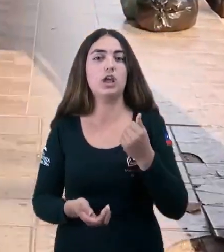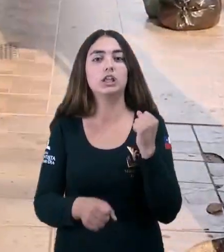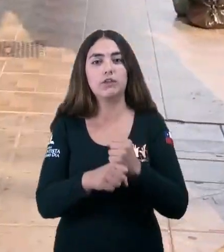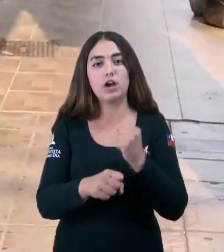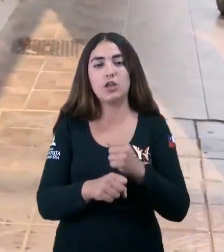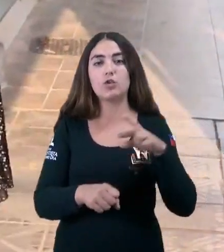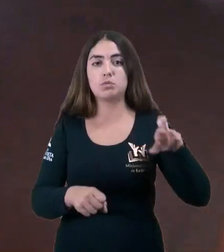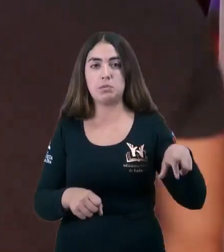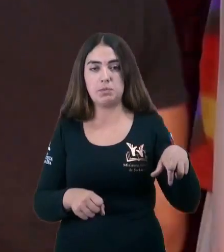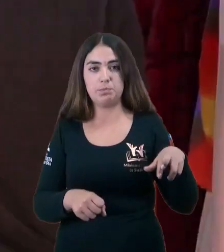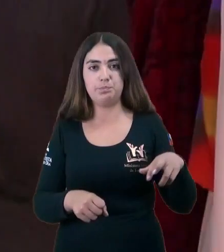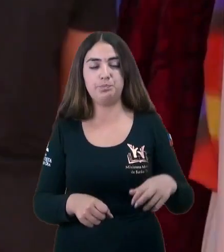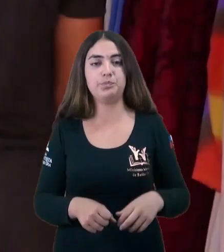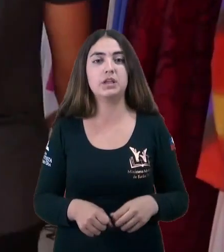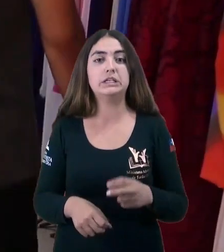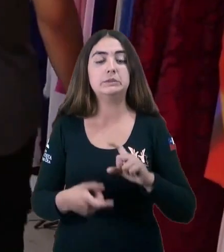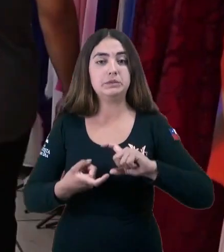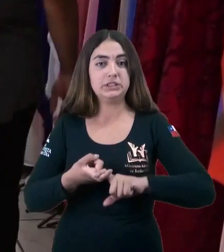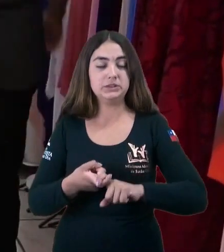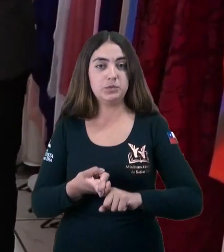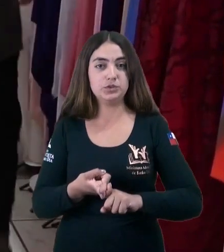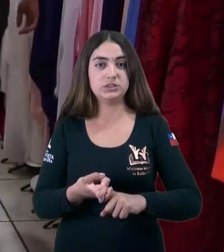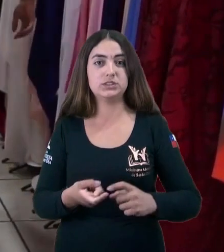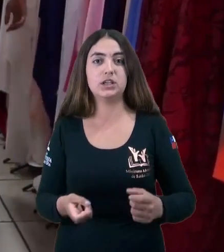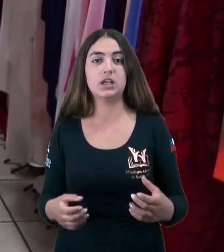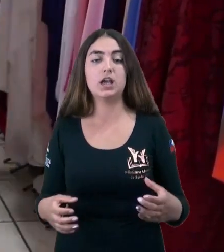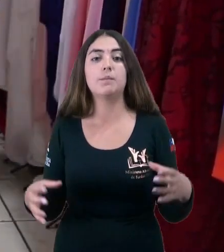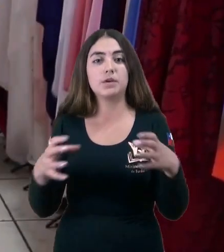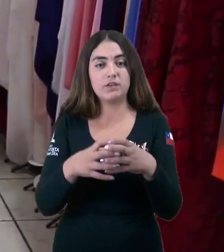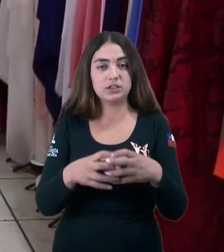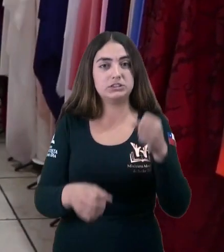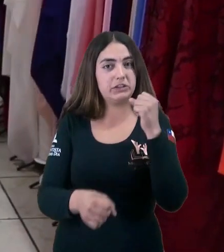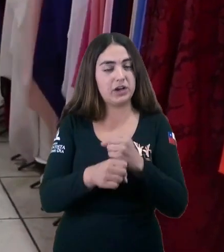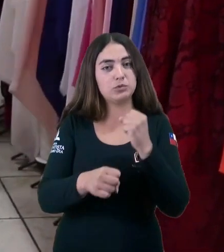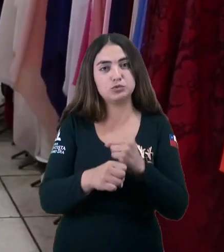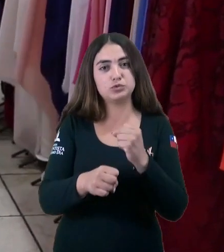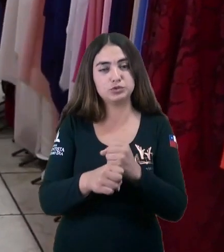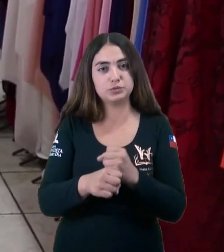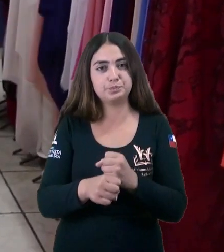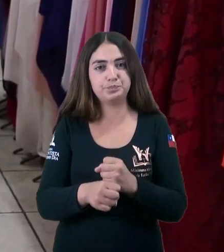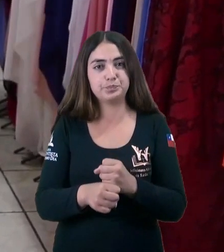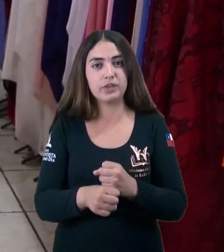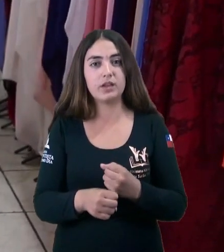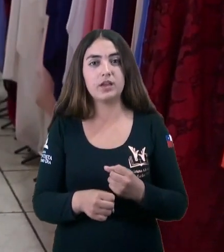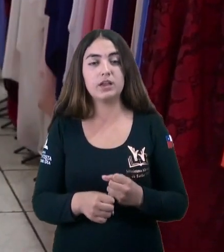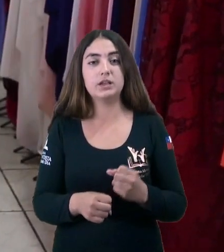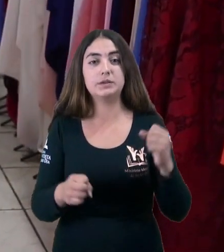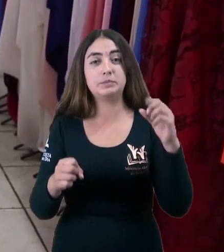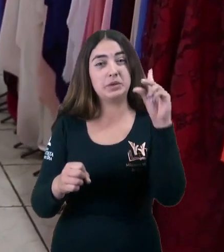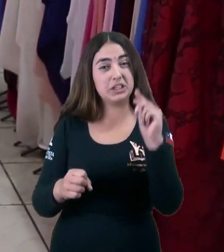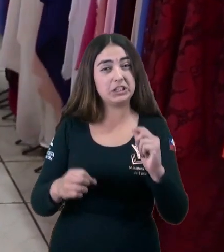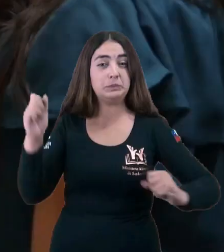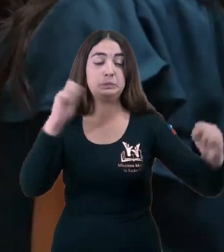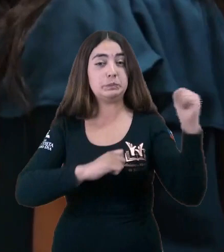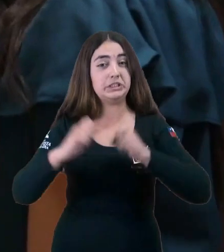trabajando con mis padres. Mi esposa Lilian es mi brazo derecho, y trabajamos juntos en nuestra pequeña empresa.